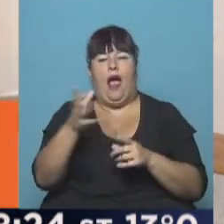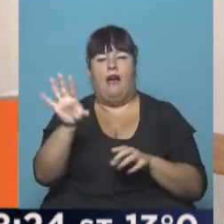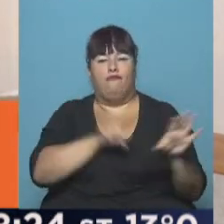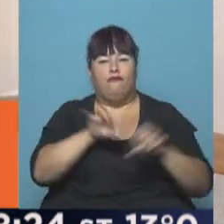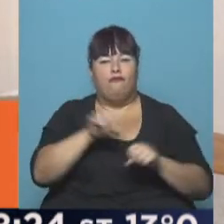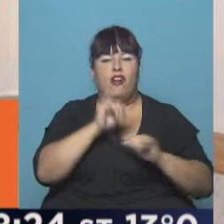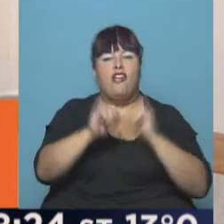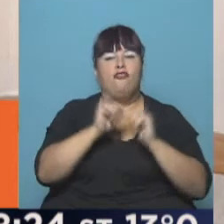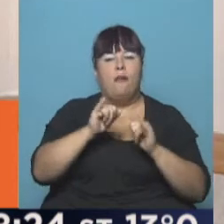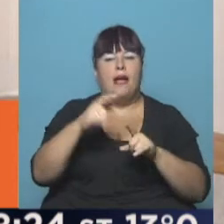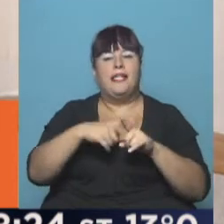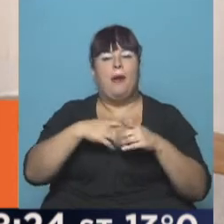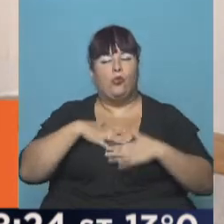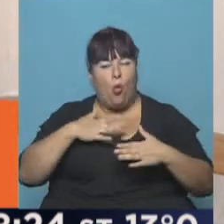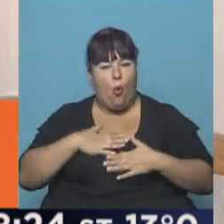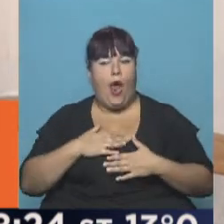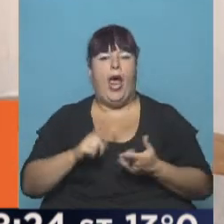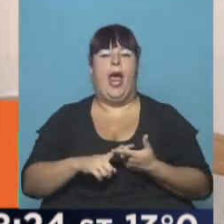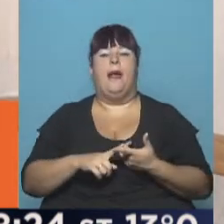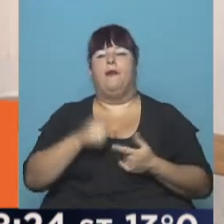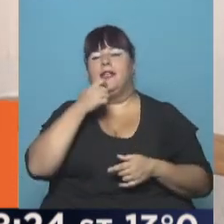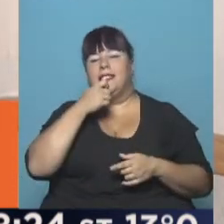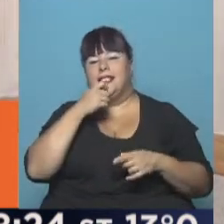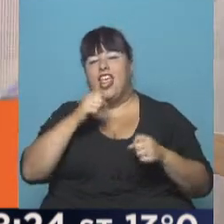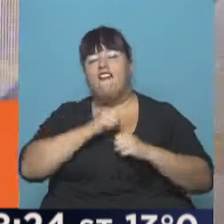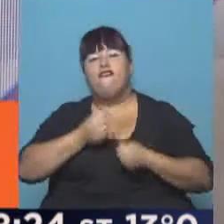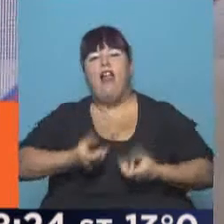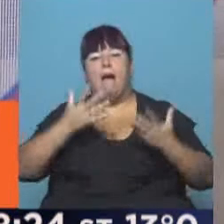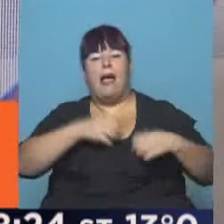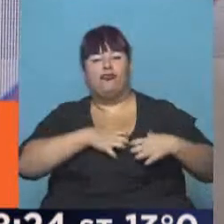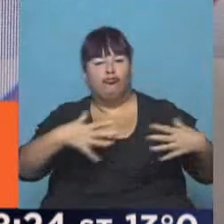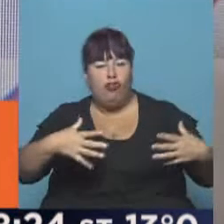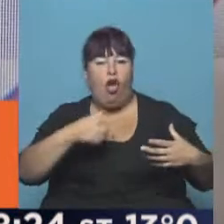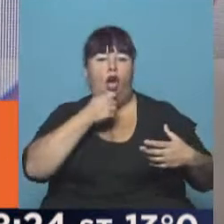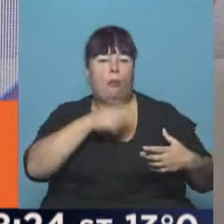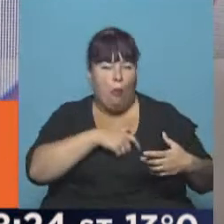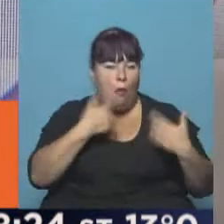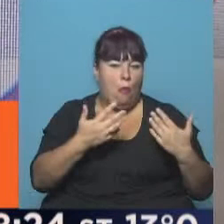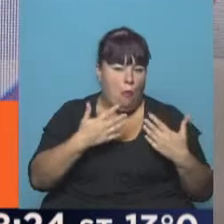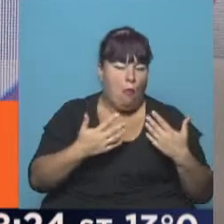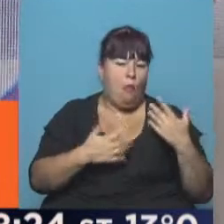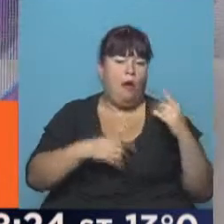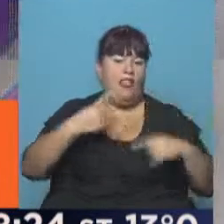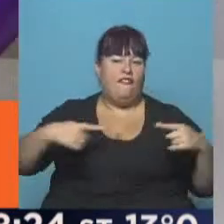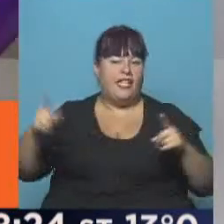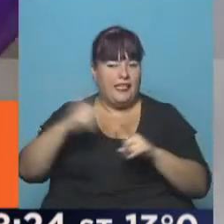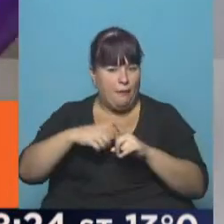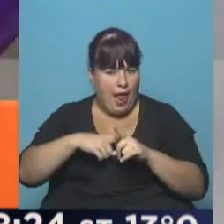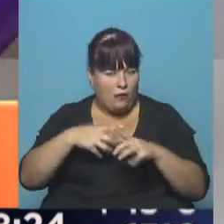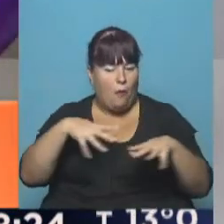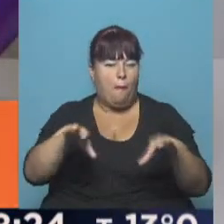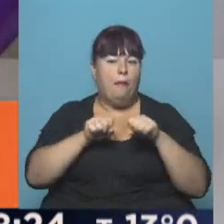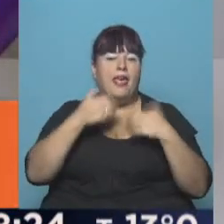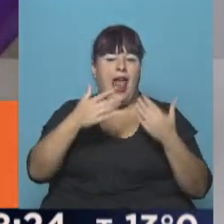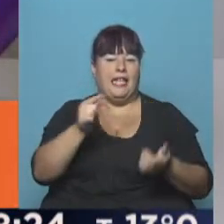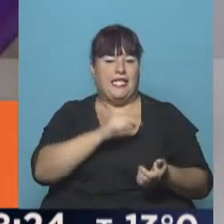información como temperatura corporal digamos si hay un proceso inflamatorio en la mama por ejemplo podría haber variaciones de temperatura que fueran detectados